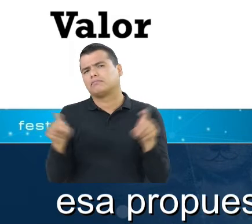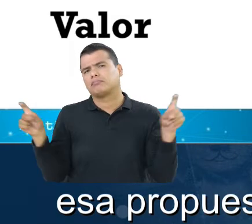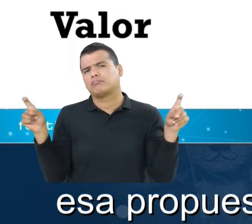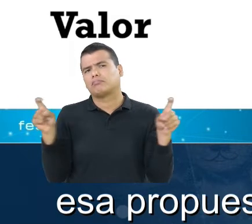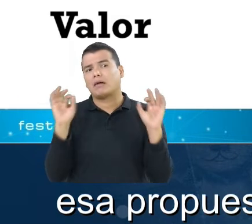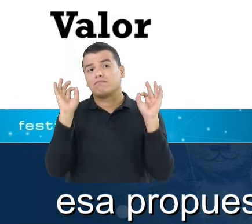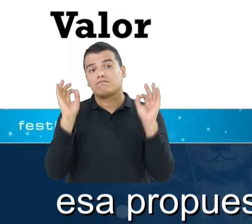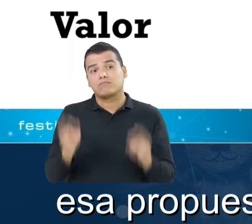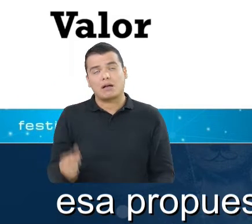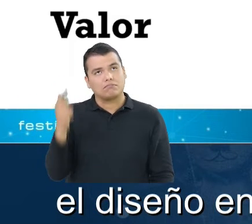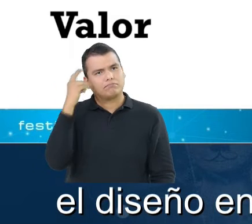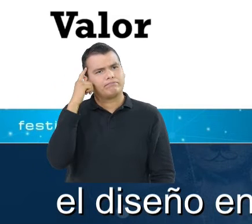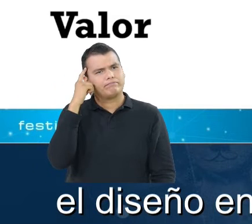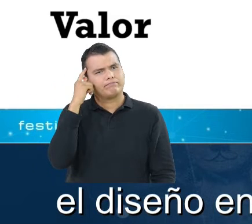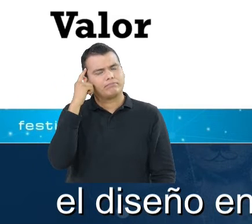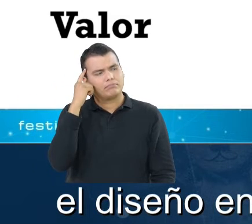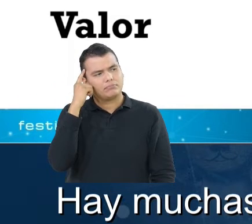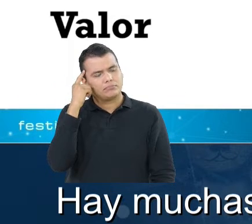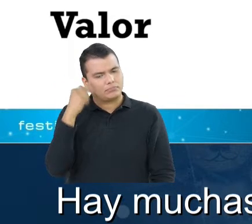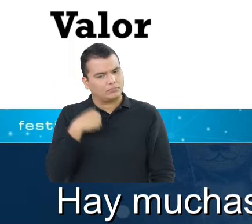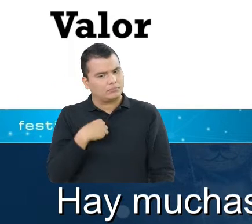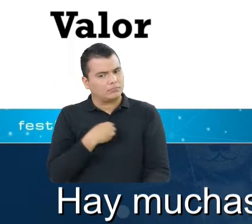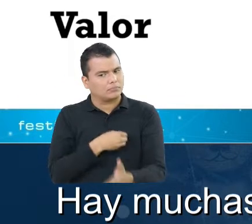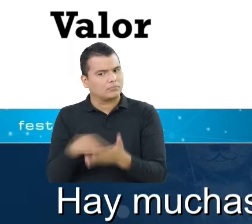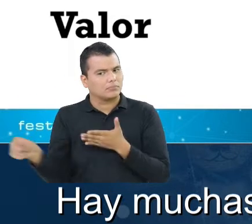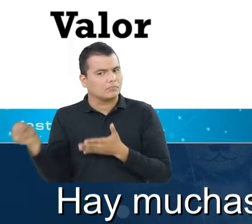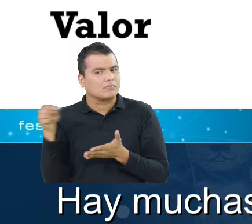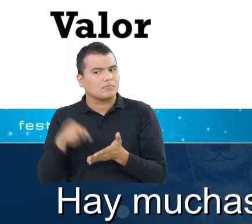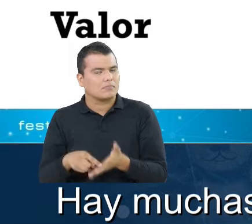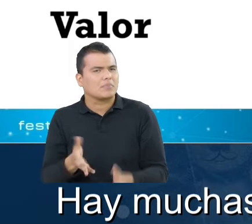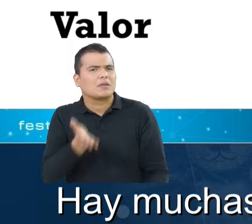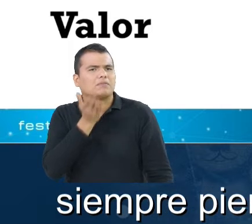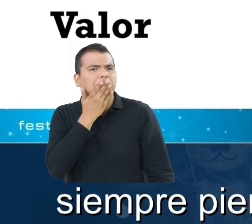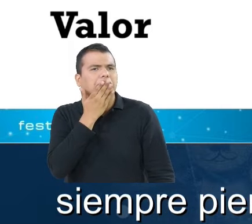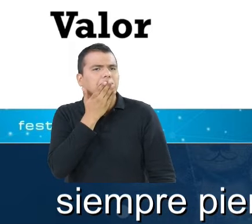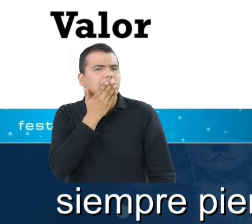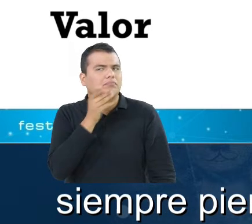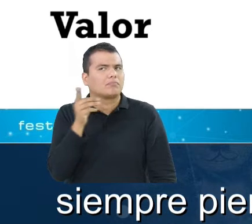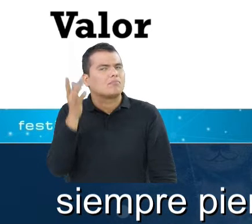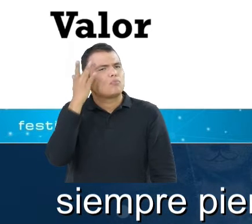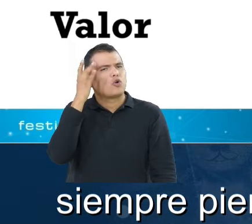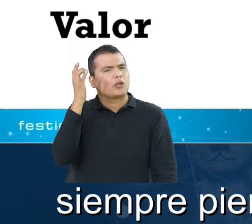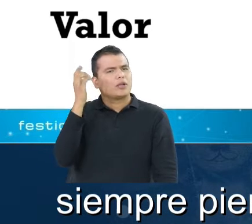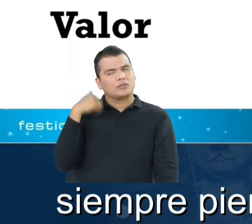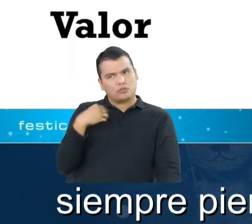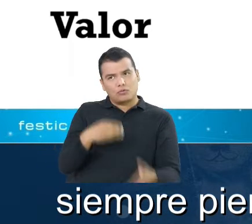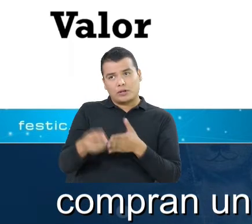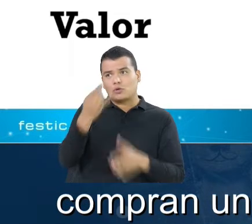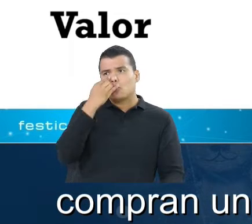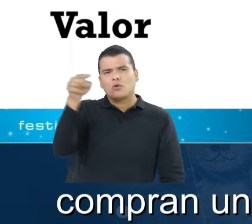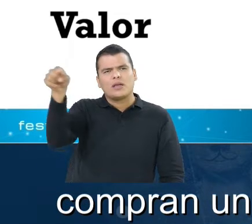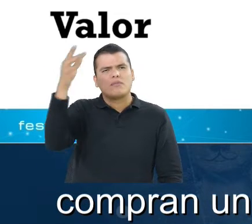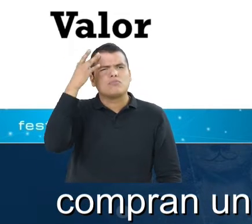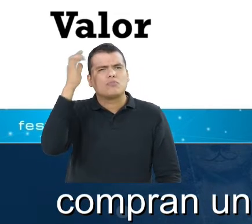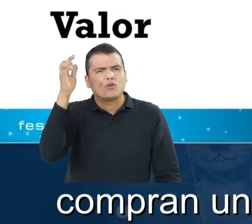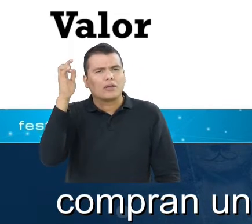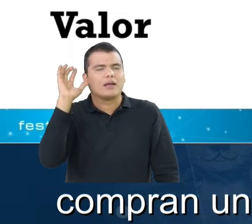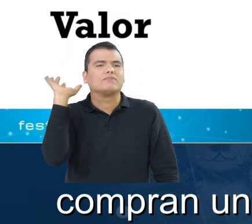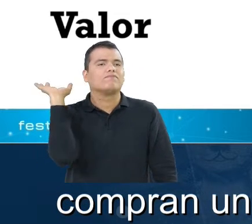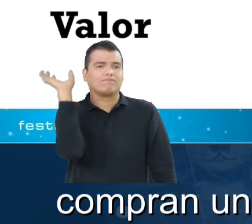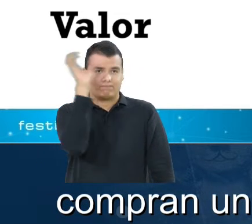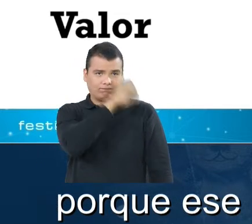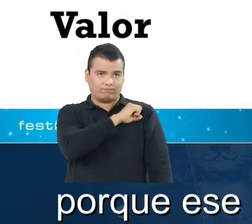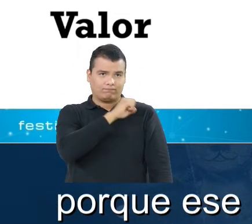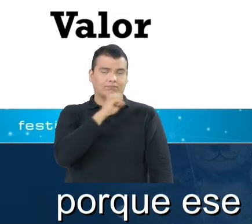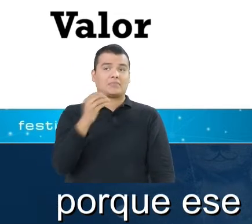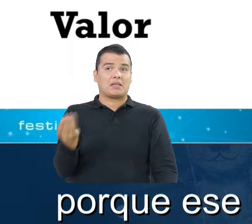pero siempre piensen en por qué ustedes compran un producto mejor que otro. ¿Por qué ese producto es el que les llama la atención y se van a dar cuenta que es que les